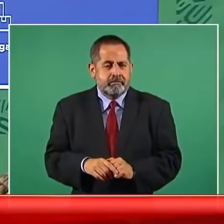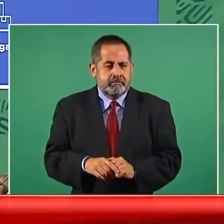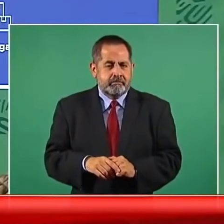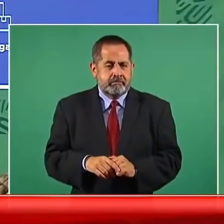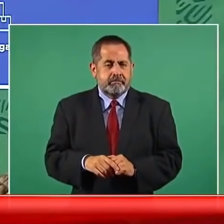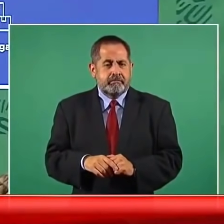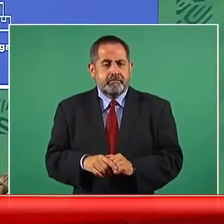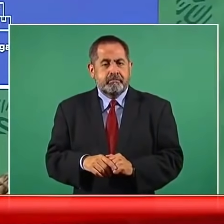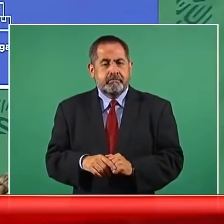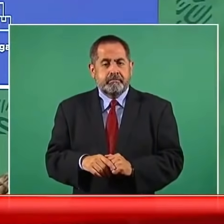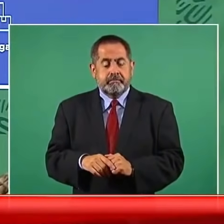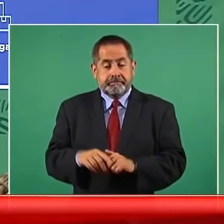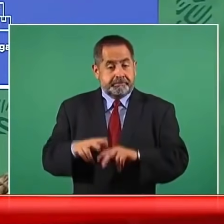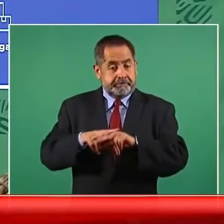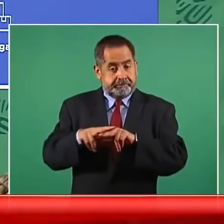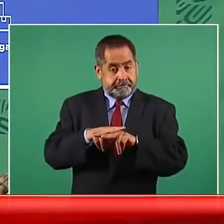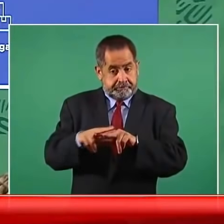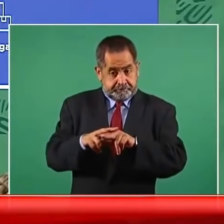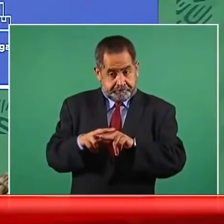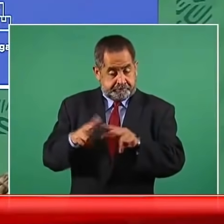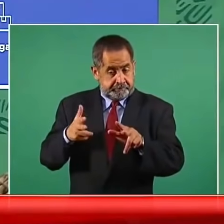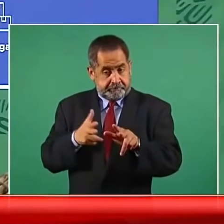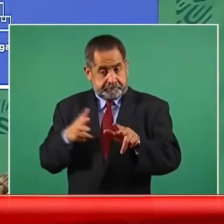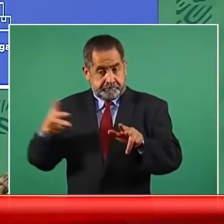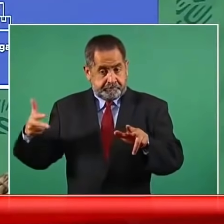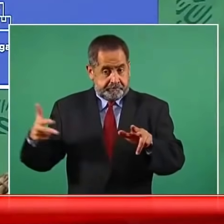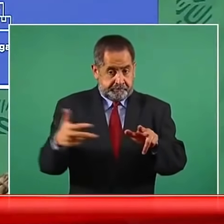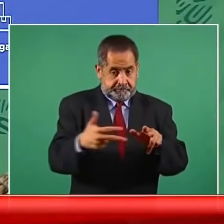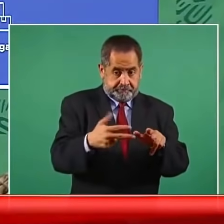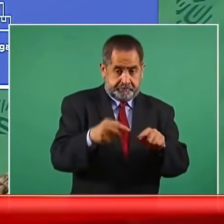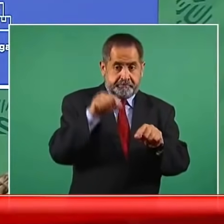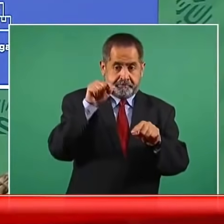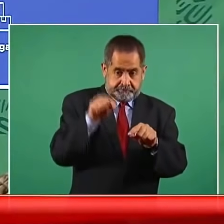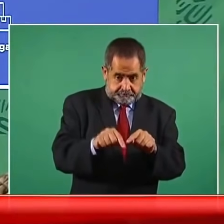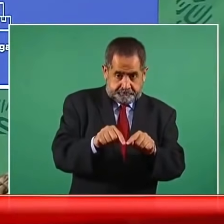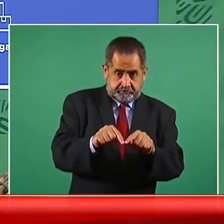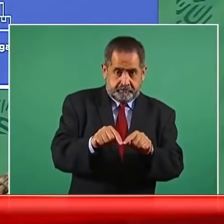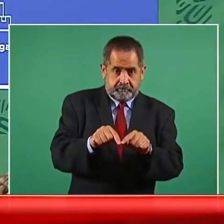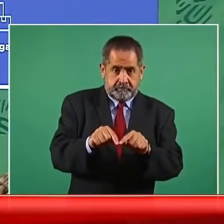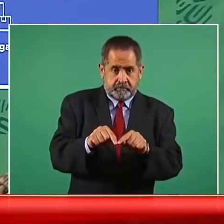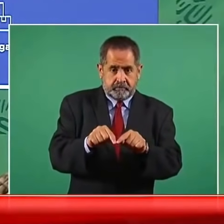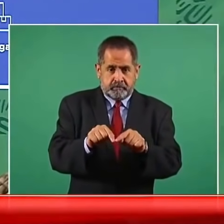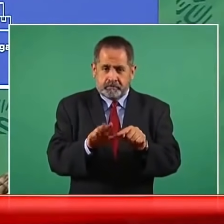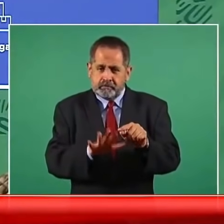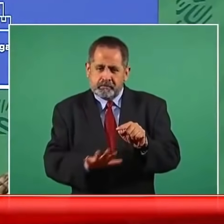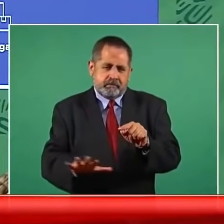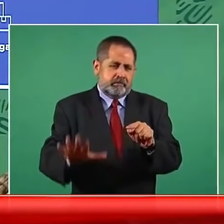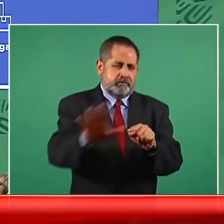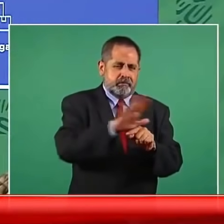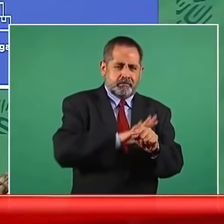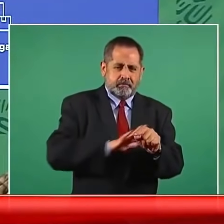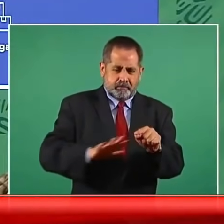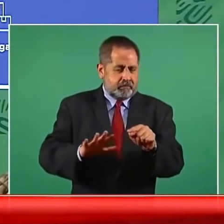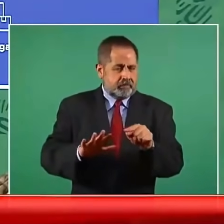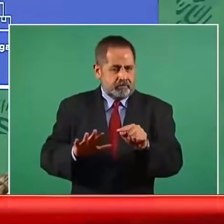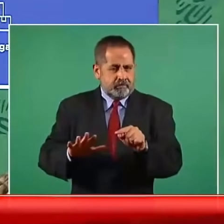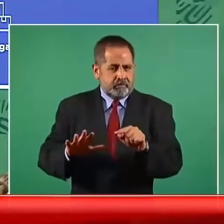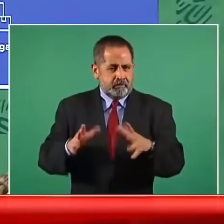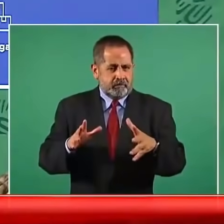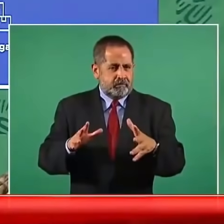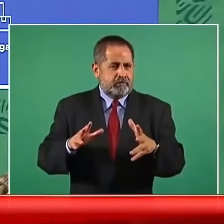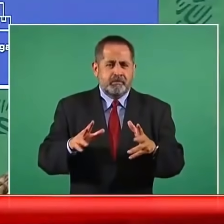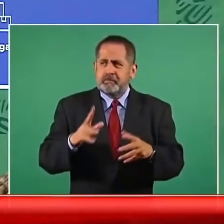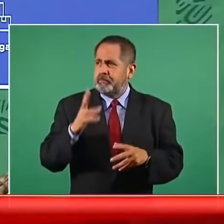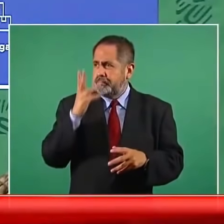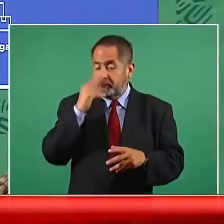Bueno, el tren lo que busca es, a ver, esto es una zona